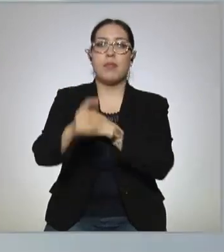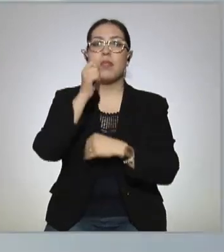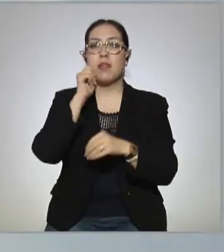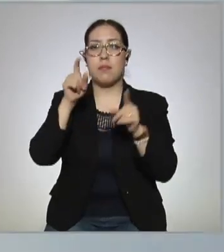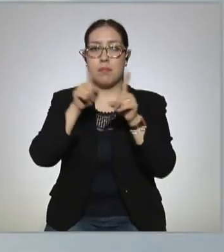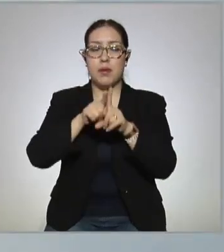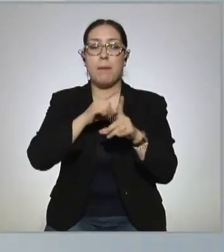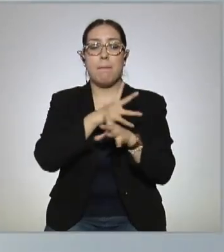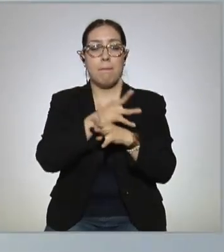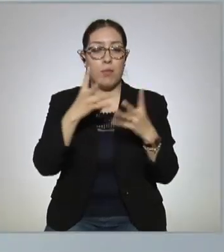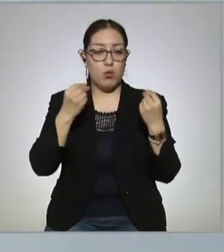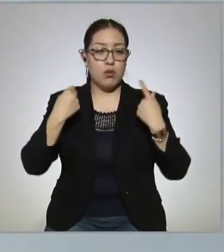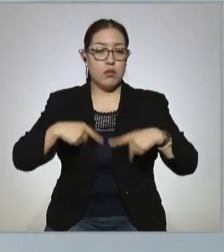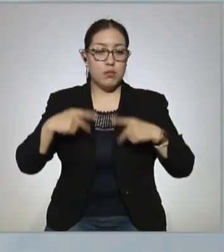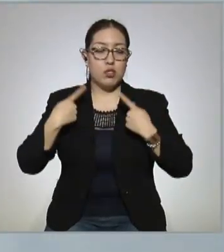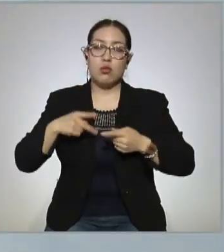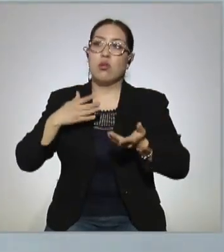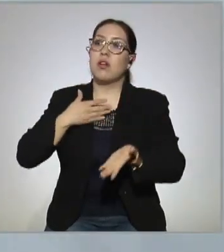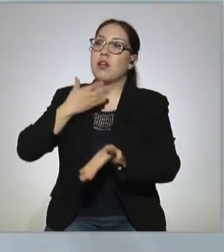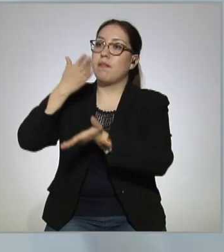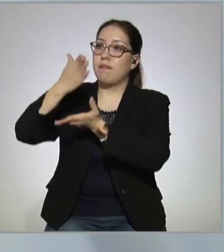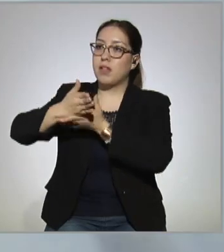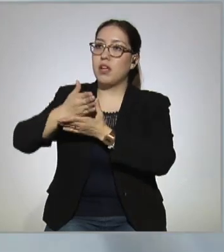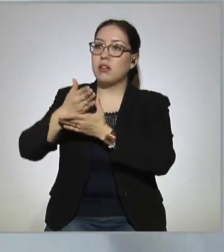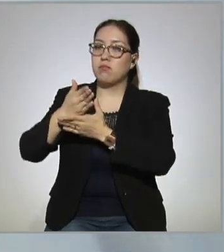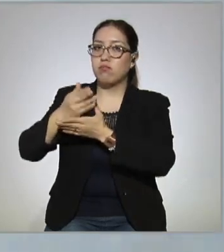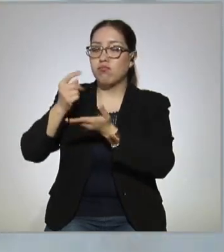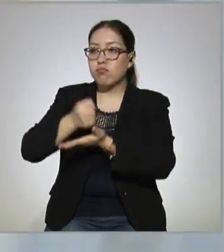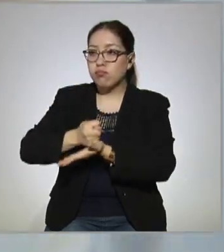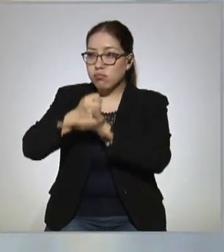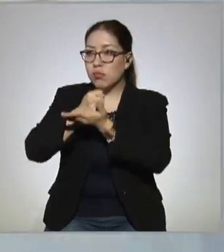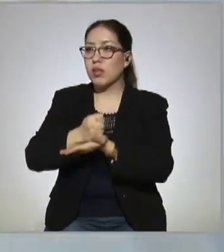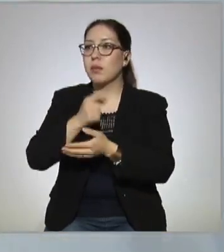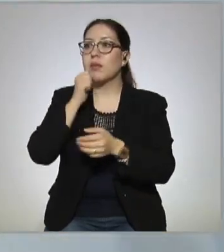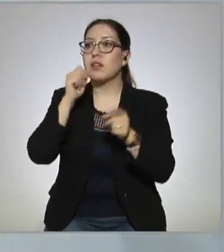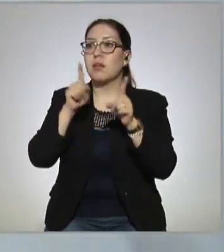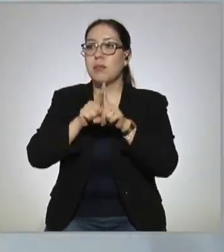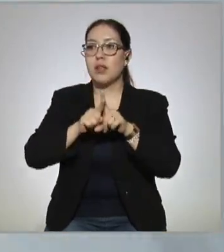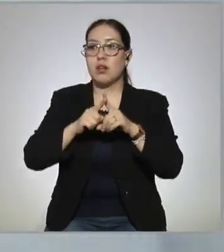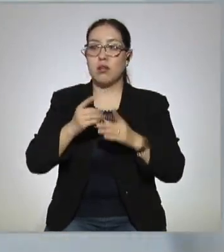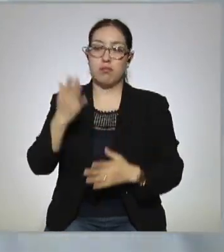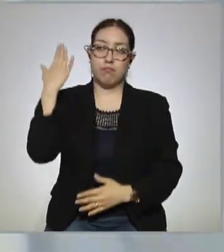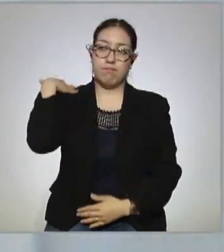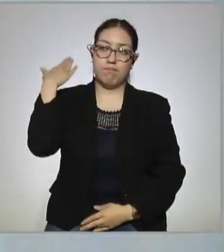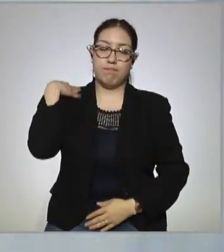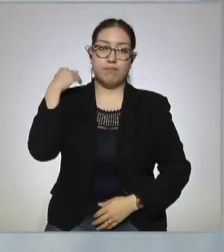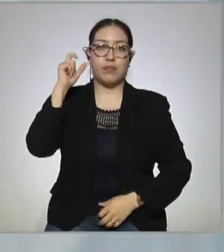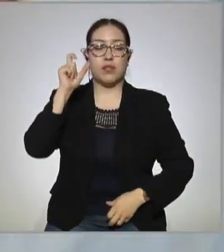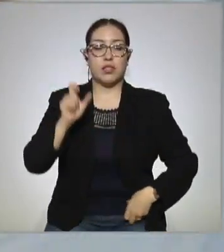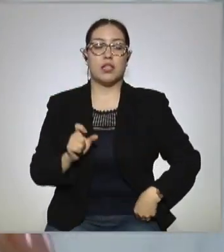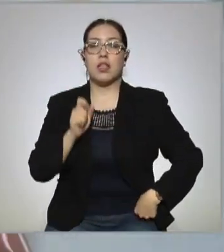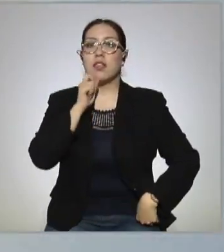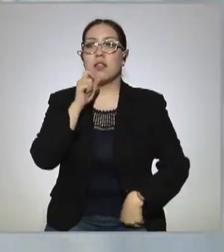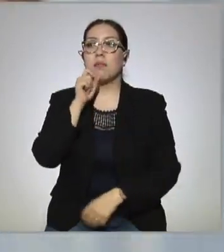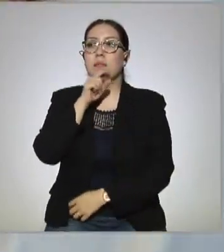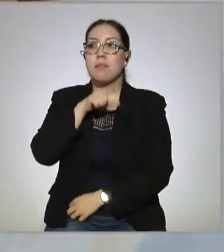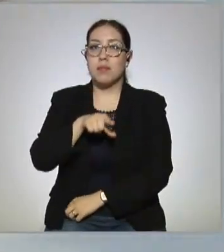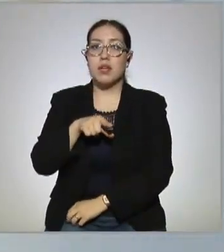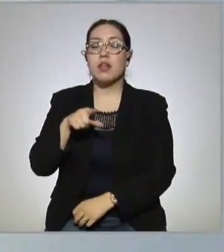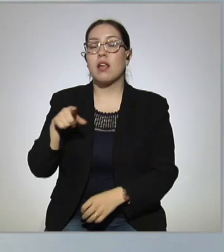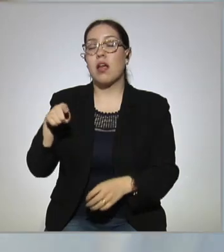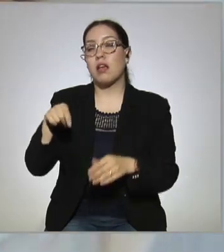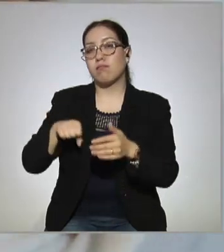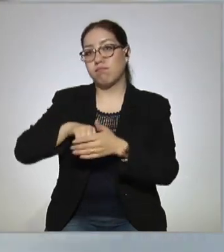consulta por cuestiones ortopédicas, solo seguida de la columna y de la rodilla. Se dice que aproximadamente el 20% de